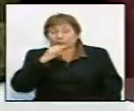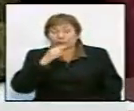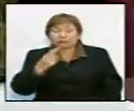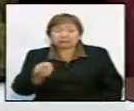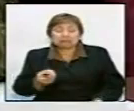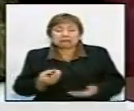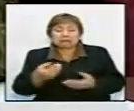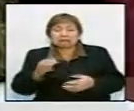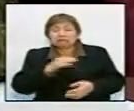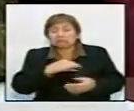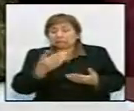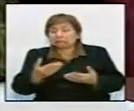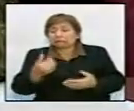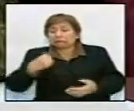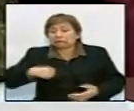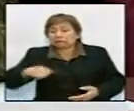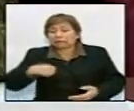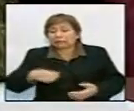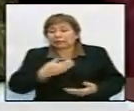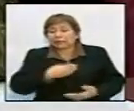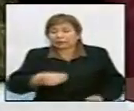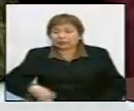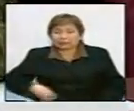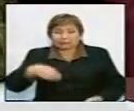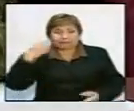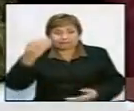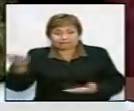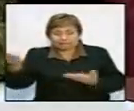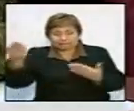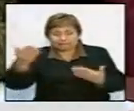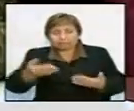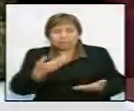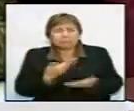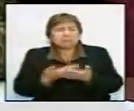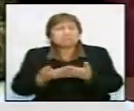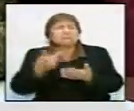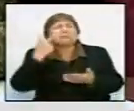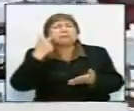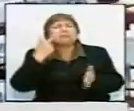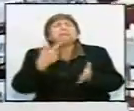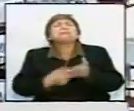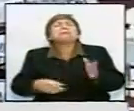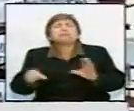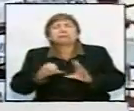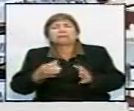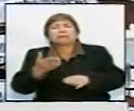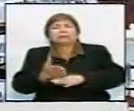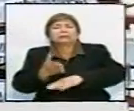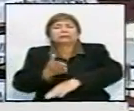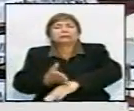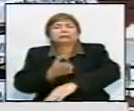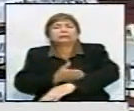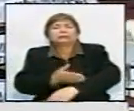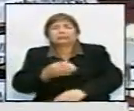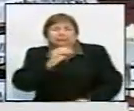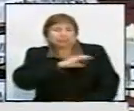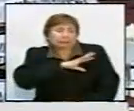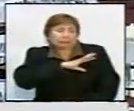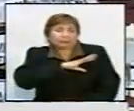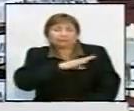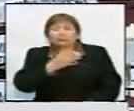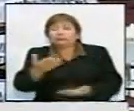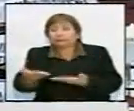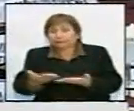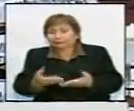presencia del titular del Consejo de Ministros en una próxima sesión para conocer las acciones que viene desarrollando en beneficio de